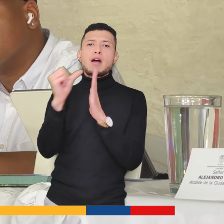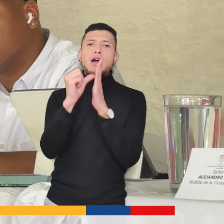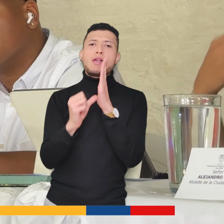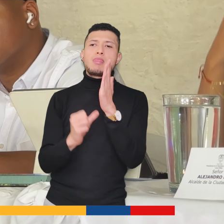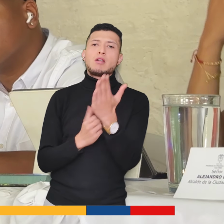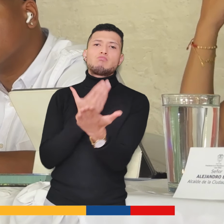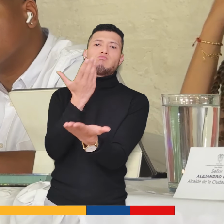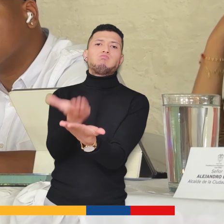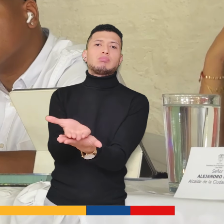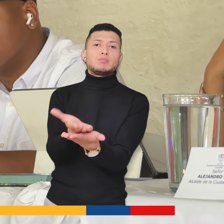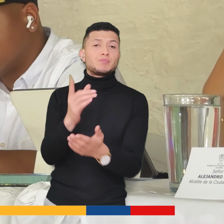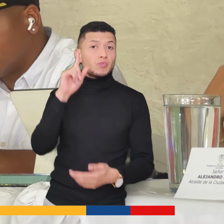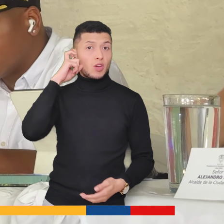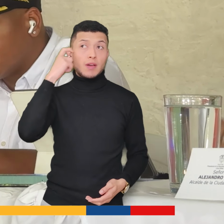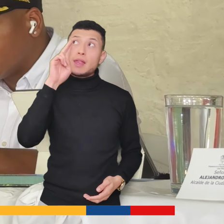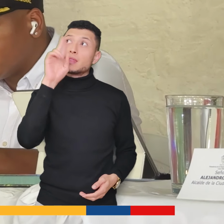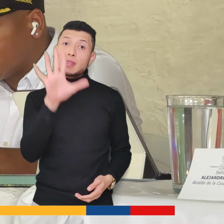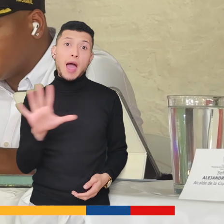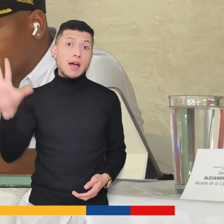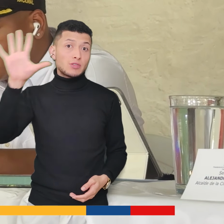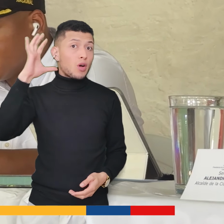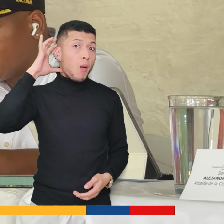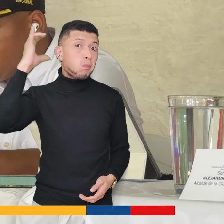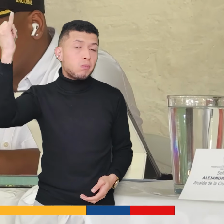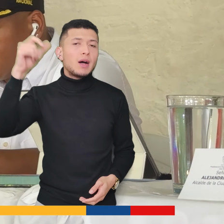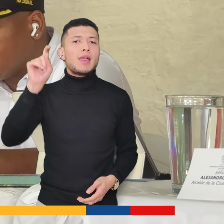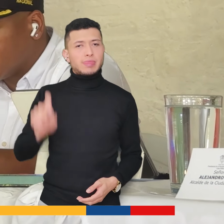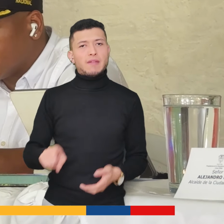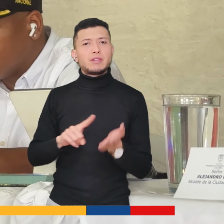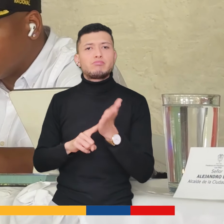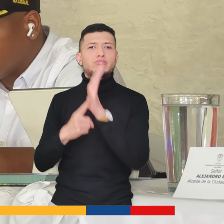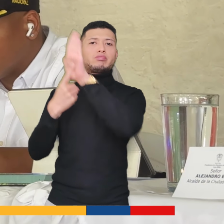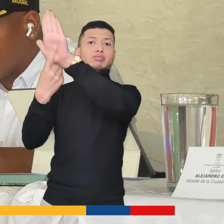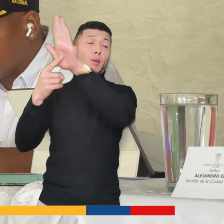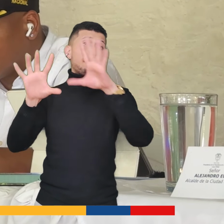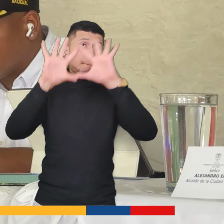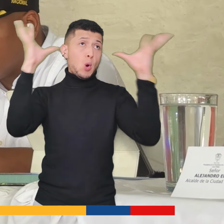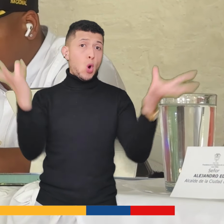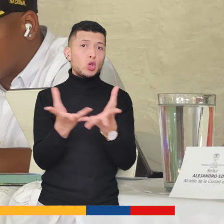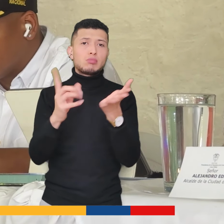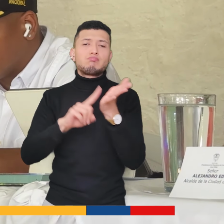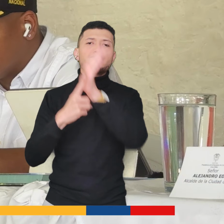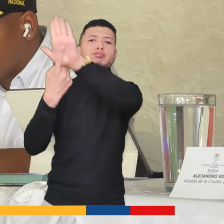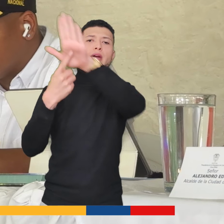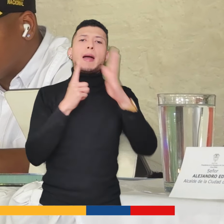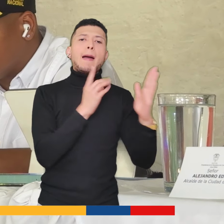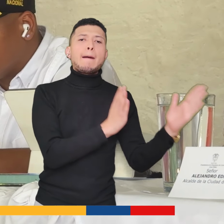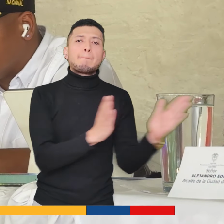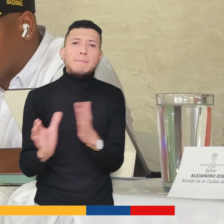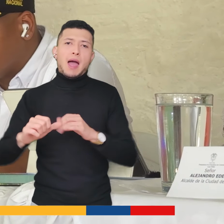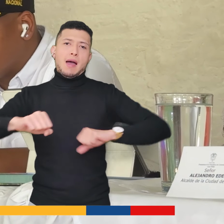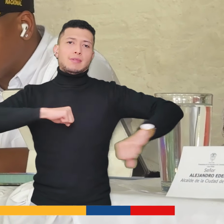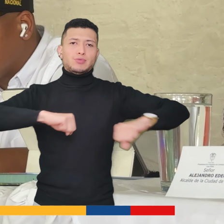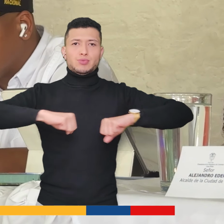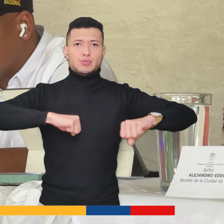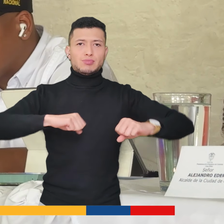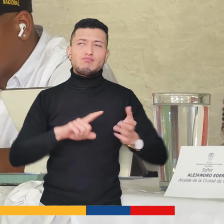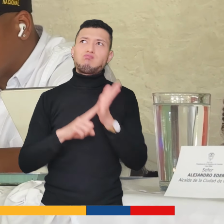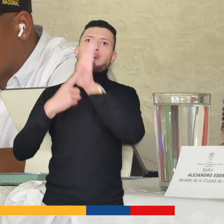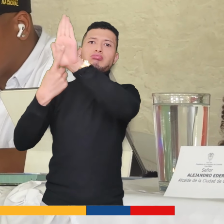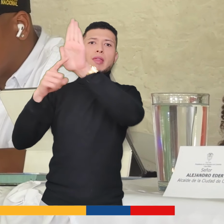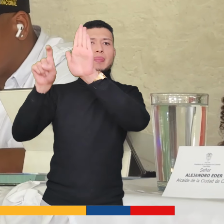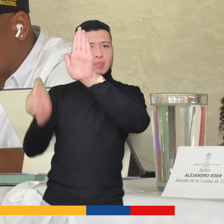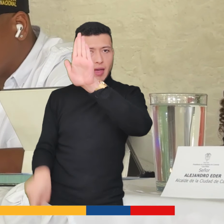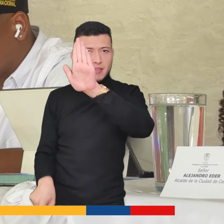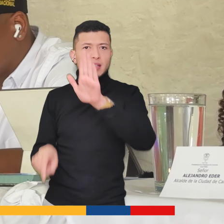El gobierno nacional tiene que presentar, ¿sí?, al mundo su plan de acción